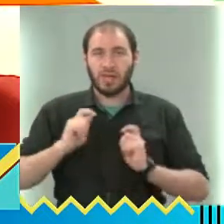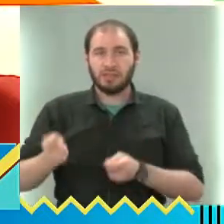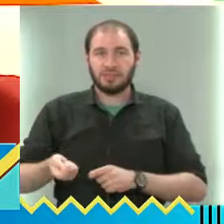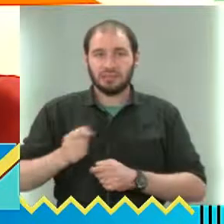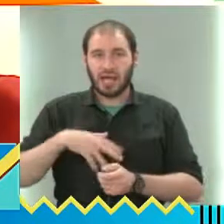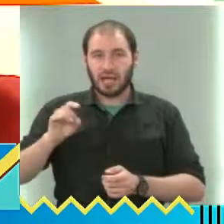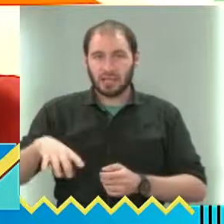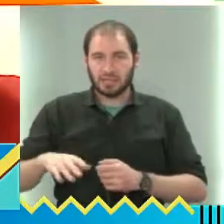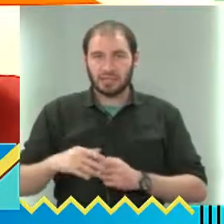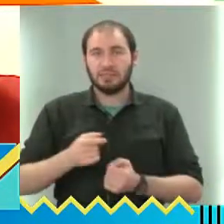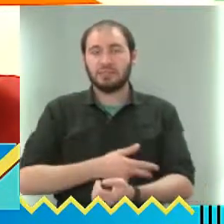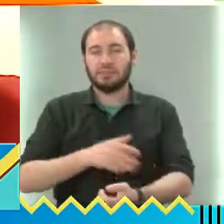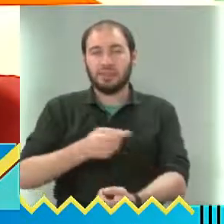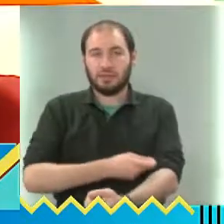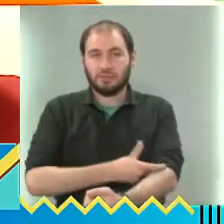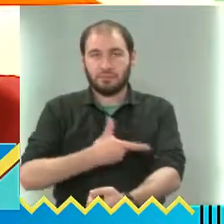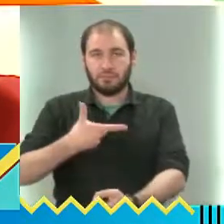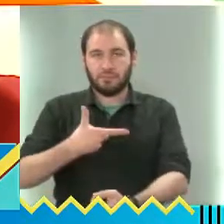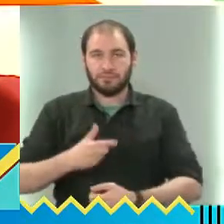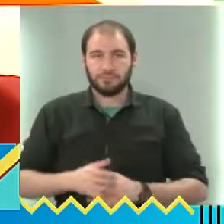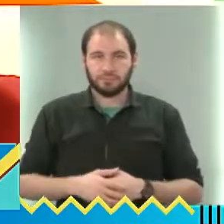de sangre, o sea, la extracción que está realizando.